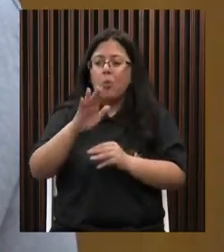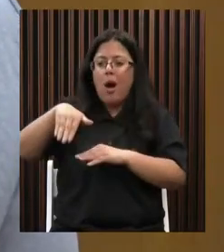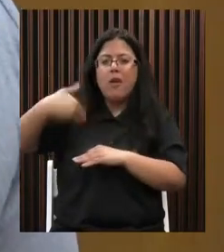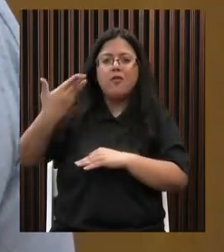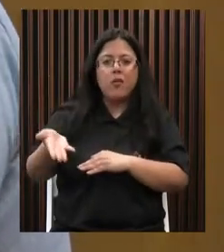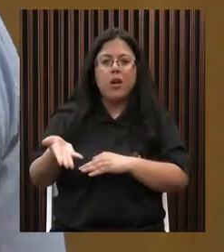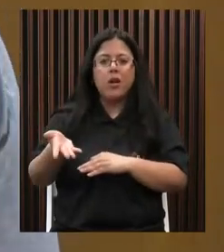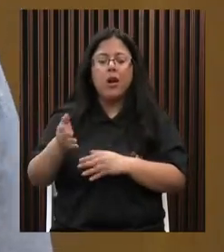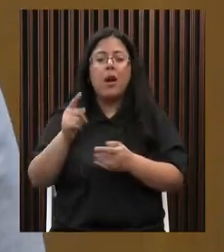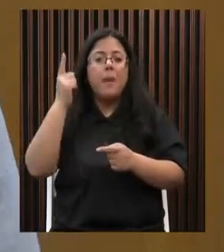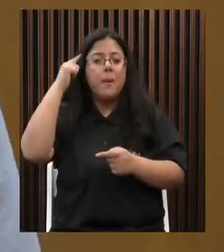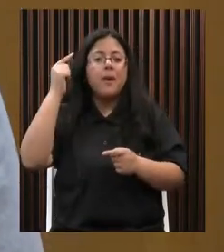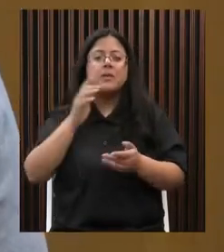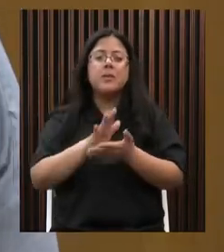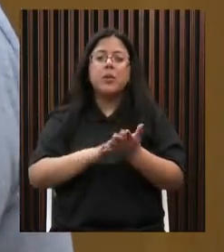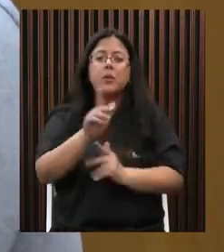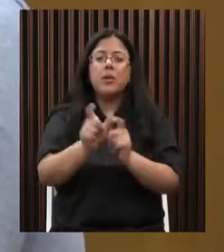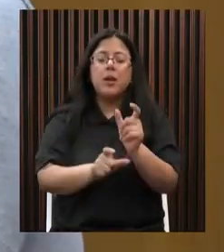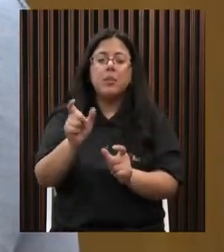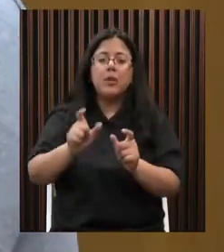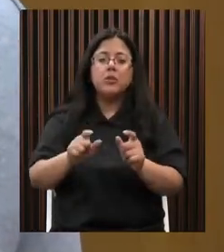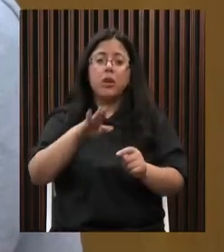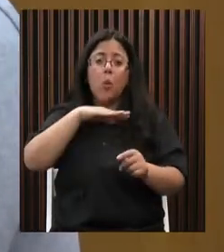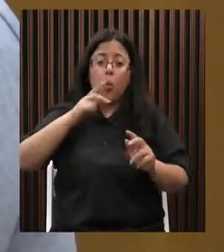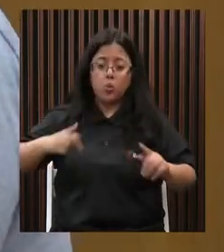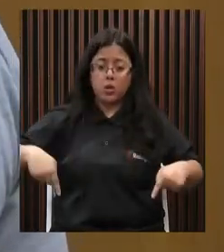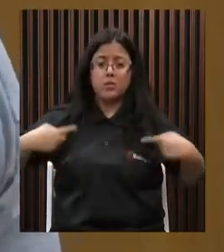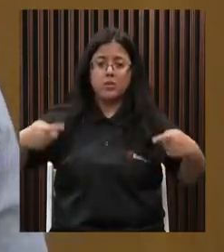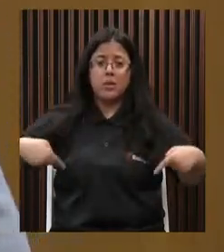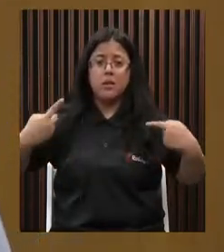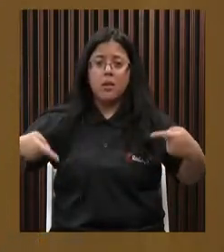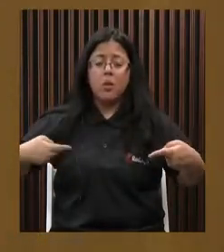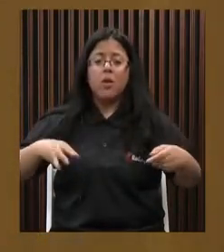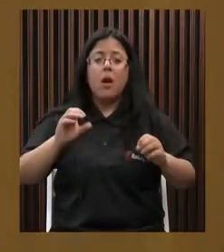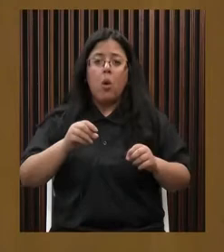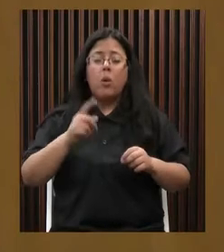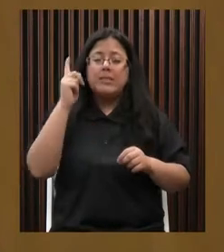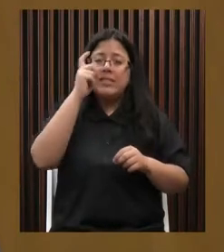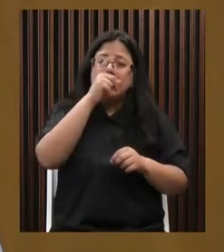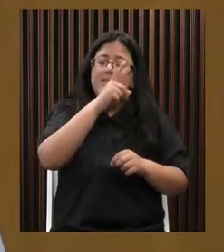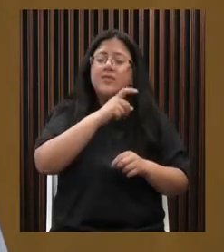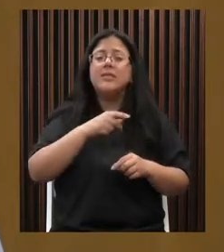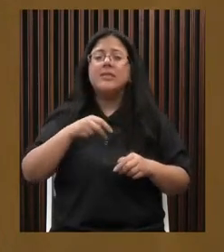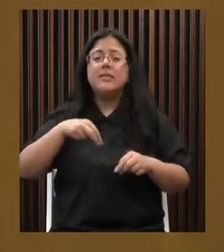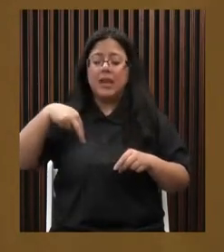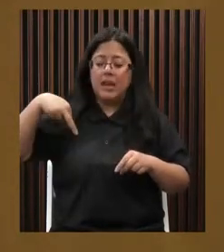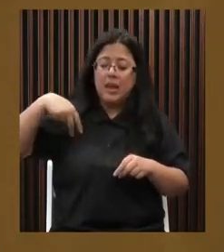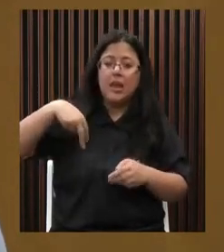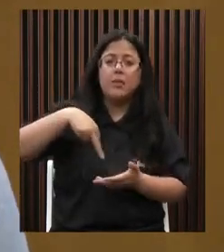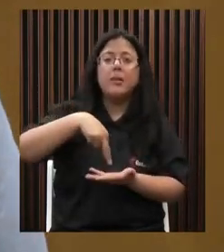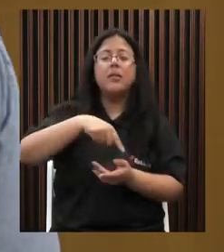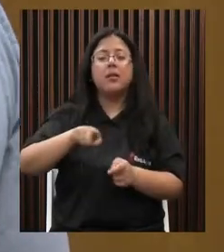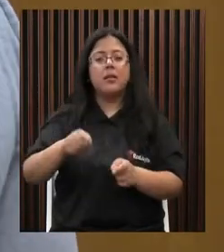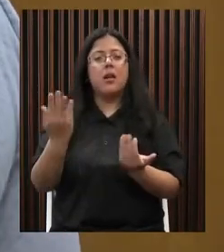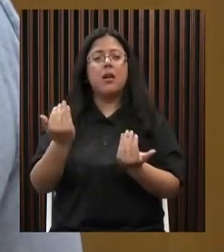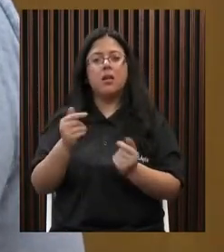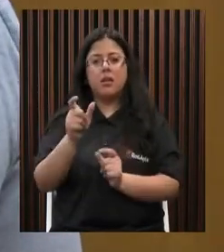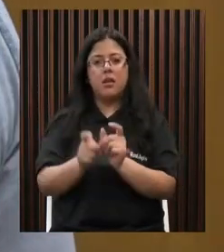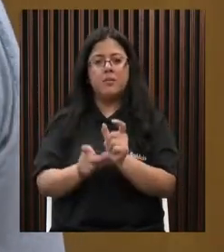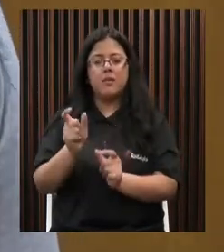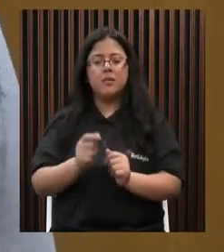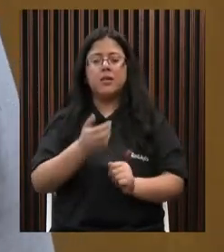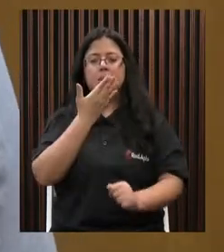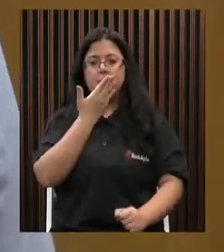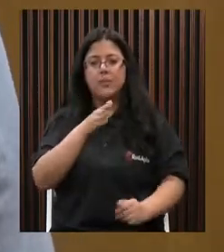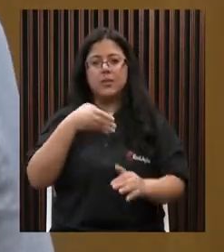Piensa en las personas que usan silla de ruedas o que tienen algunas dificultades para movilizarse, efectivamente requieren un